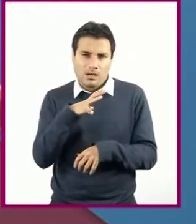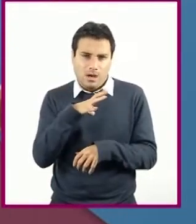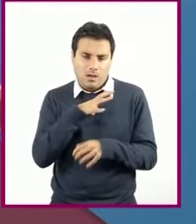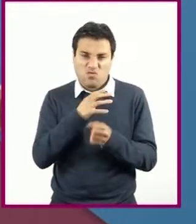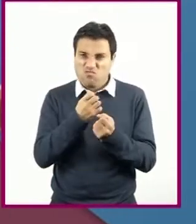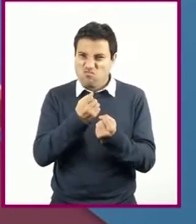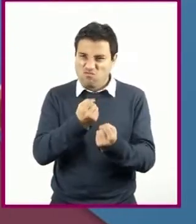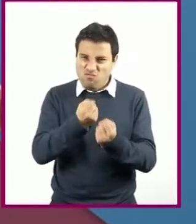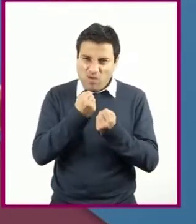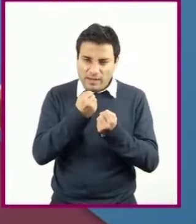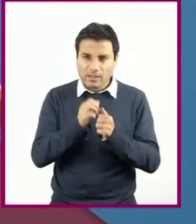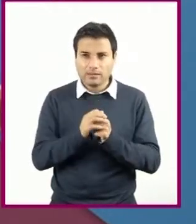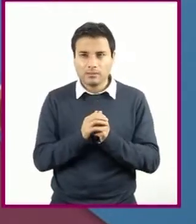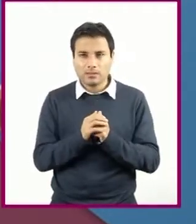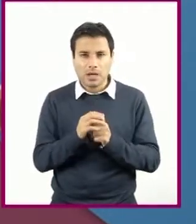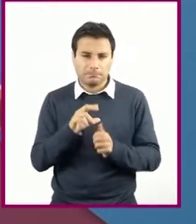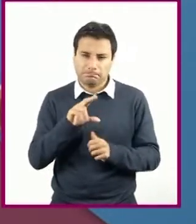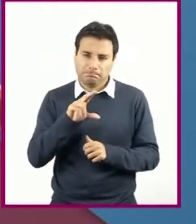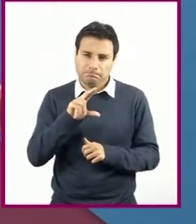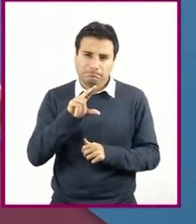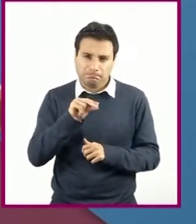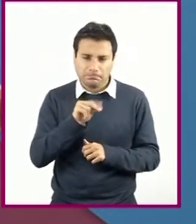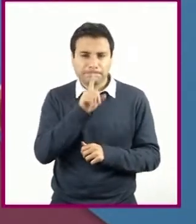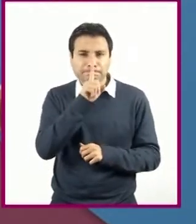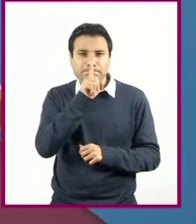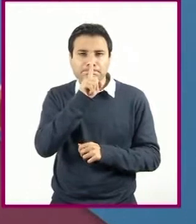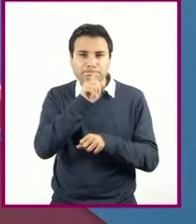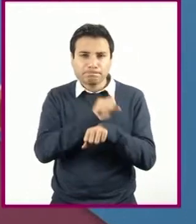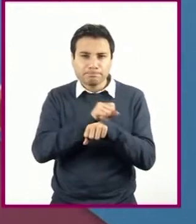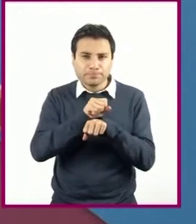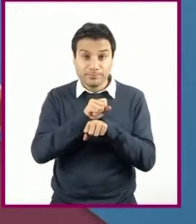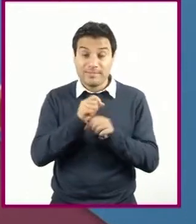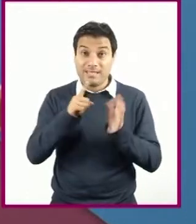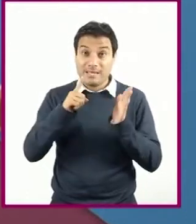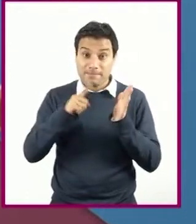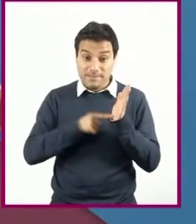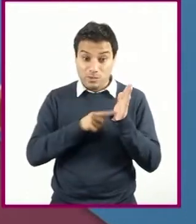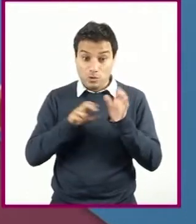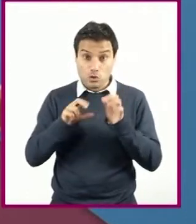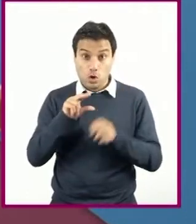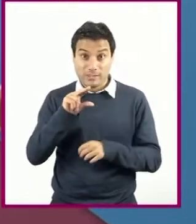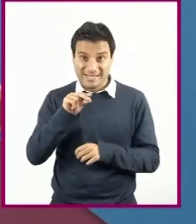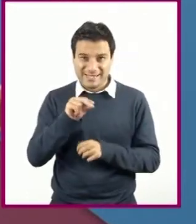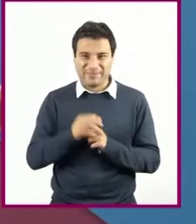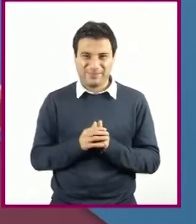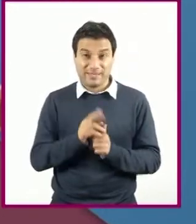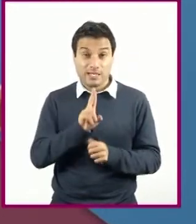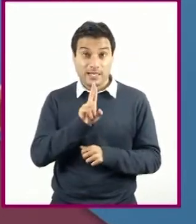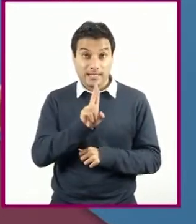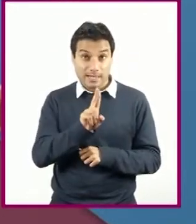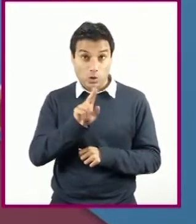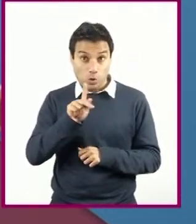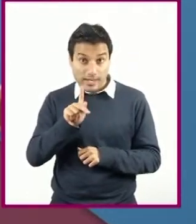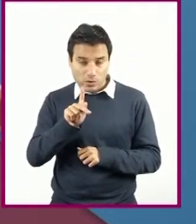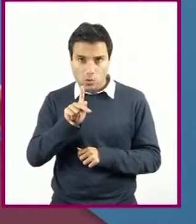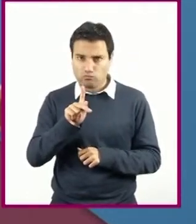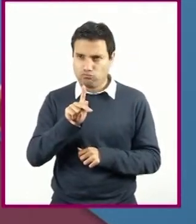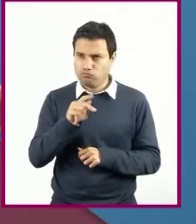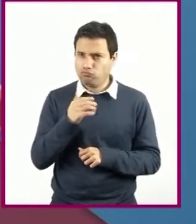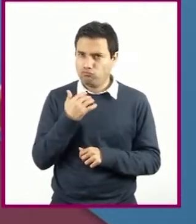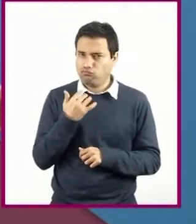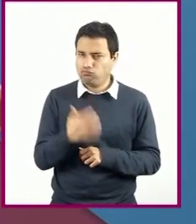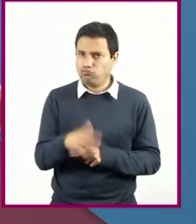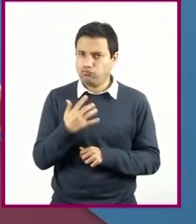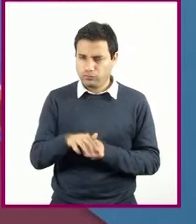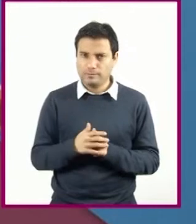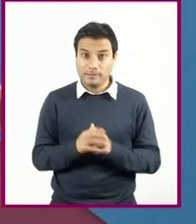potentes de acuerdo con los parámetros actuales, en 1880, en el Reino Unido, la potencia media era